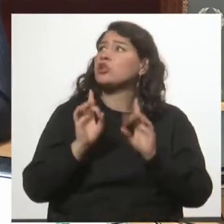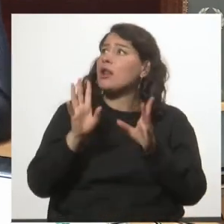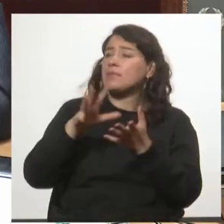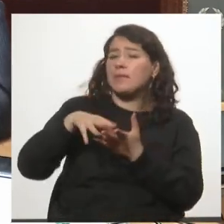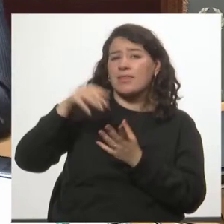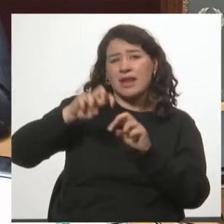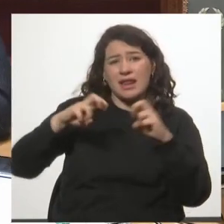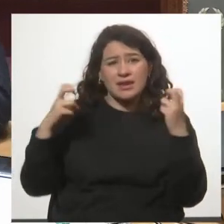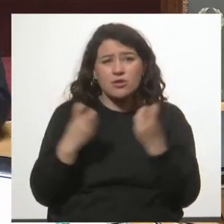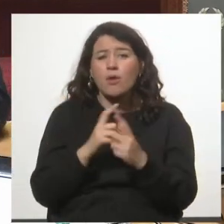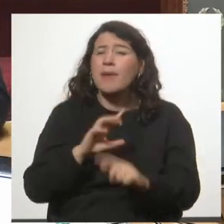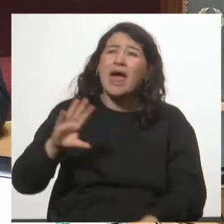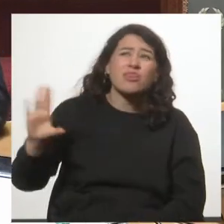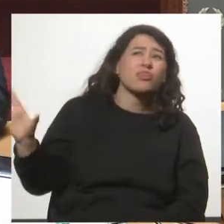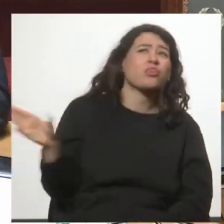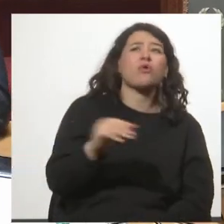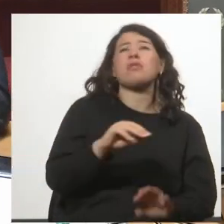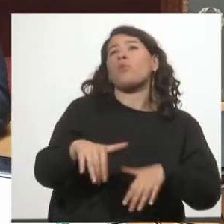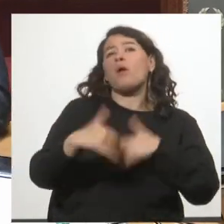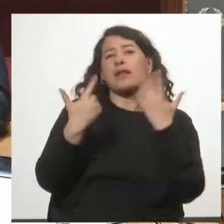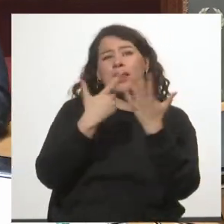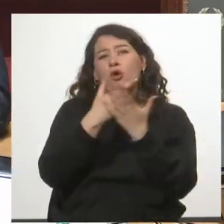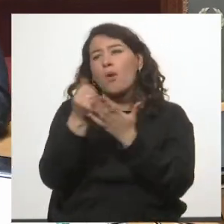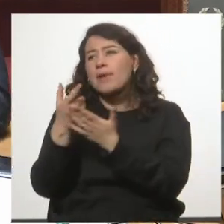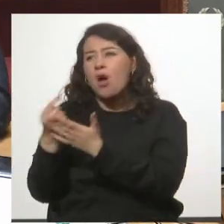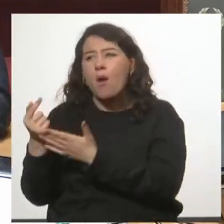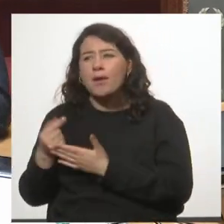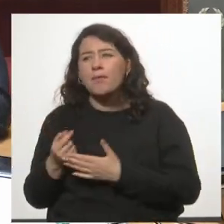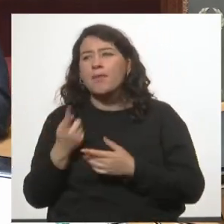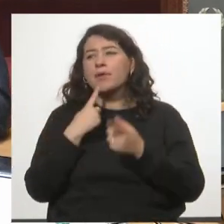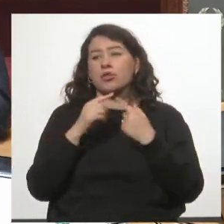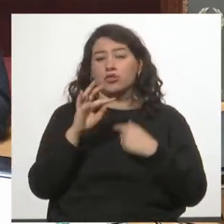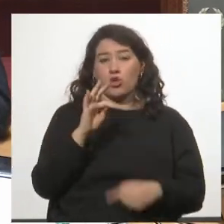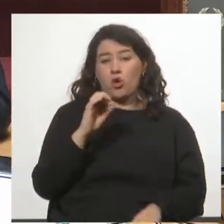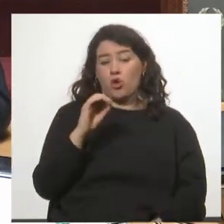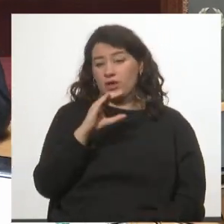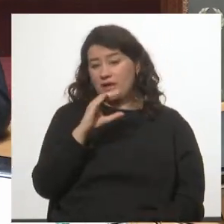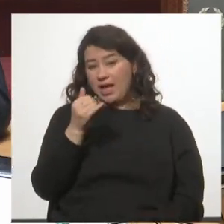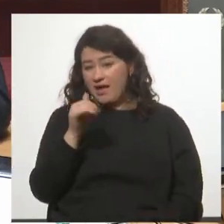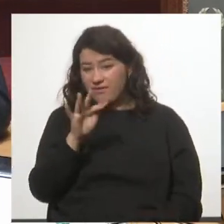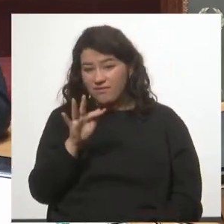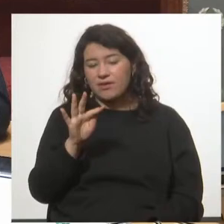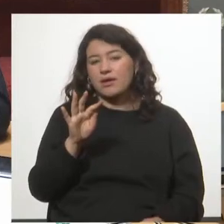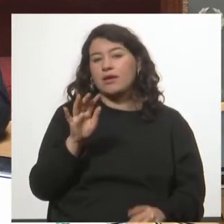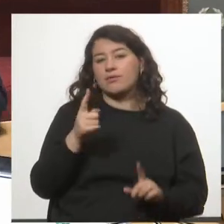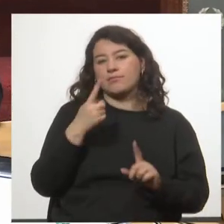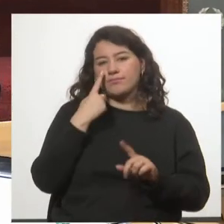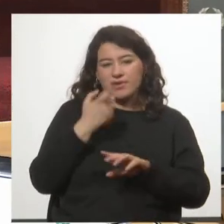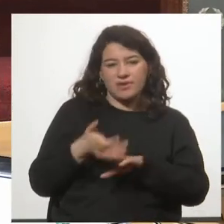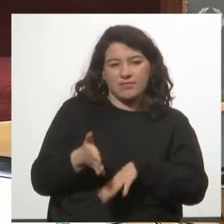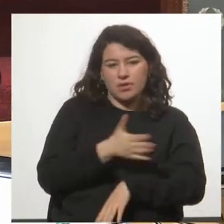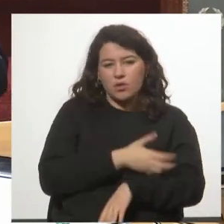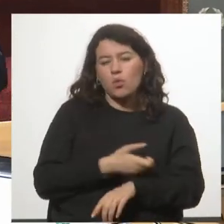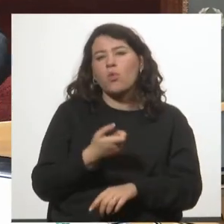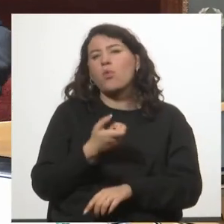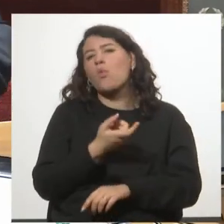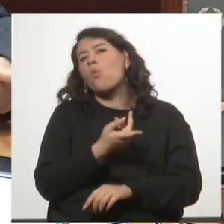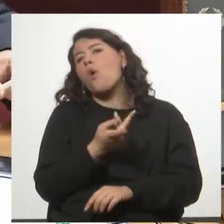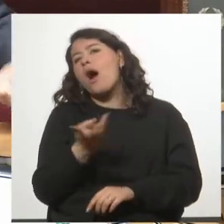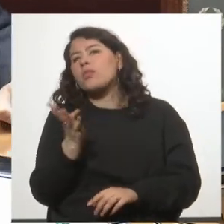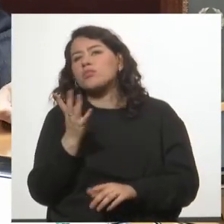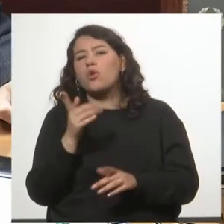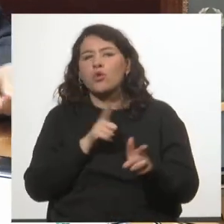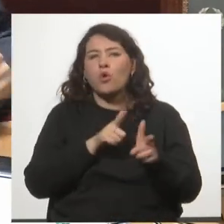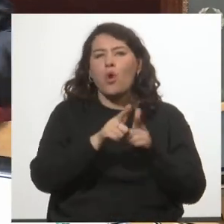sino para todas las compras porque la el tocaf prevé en forma específica cuando se pueden hacer